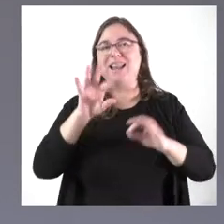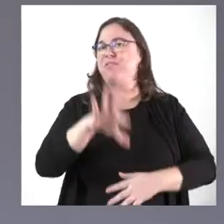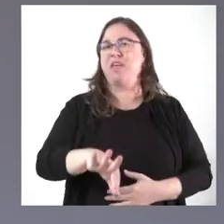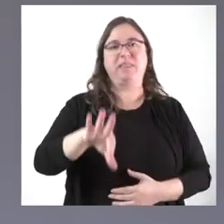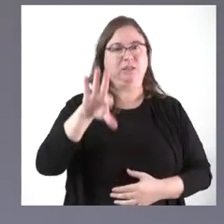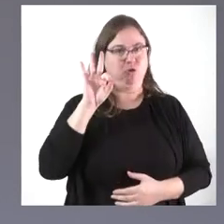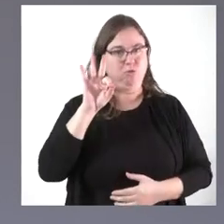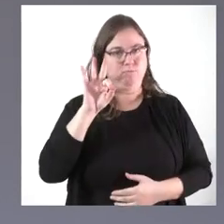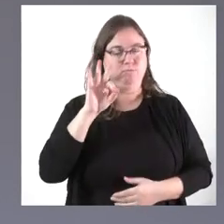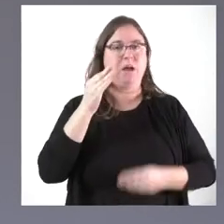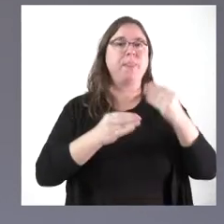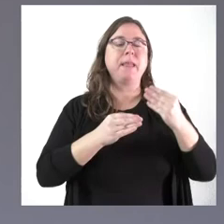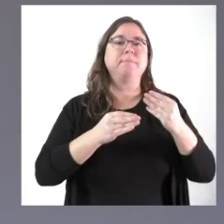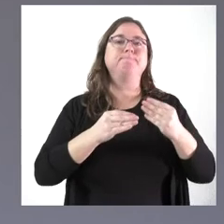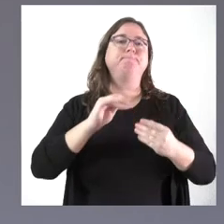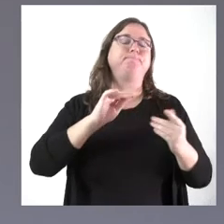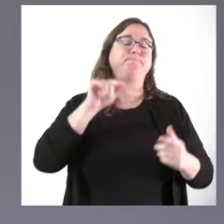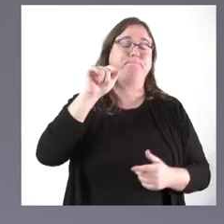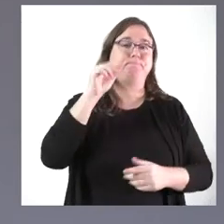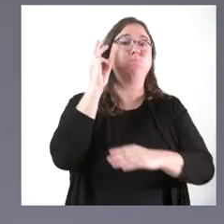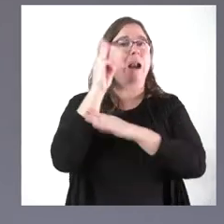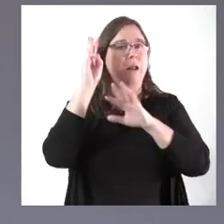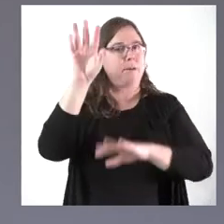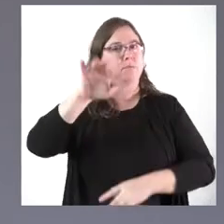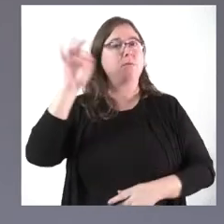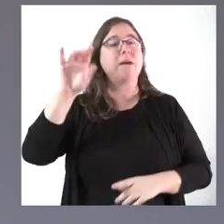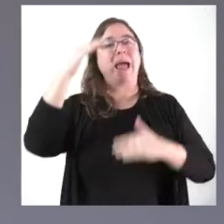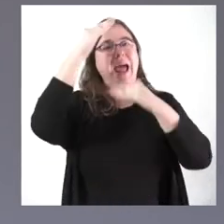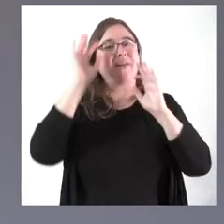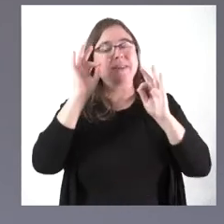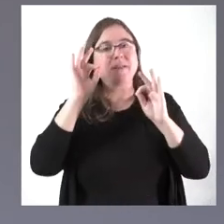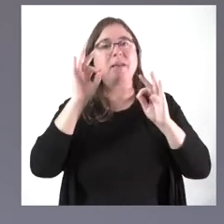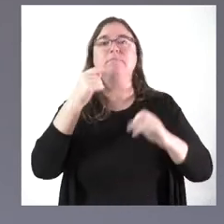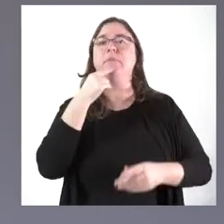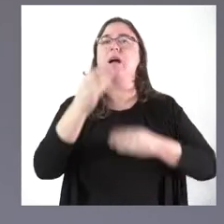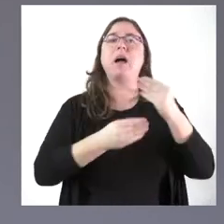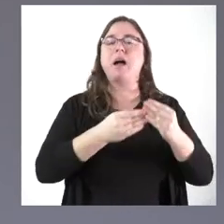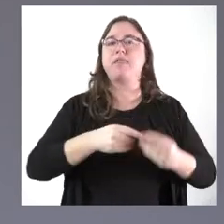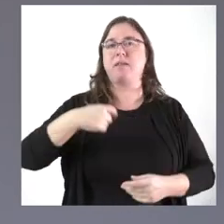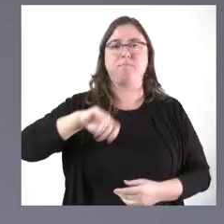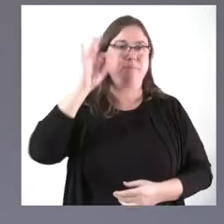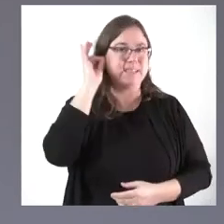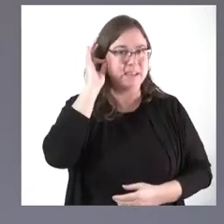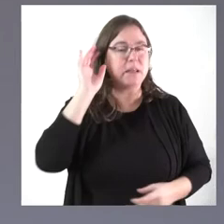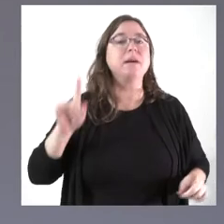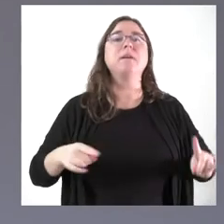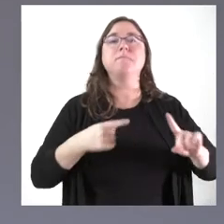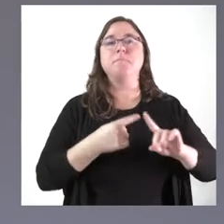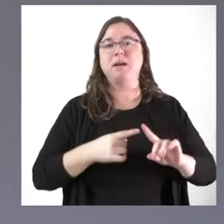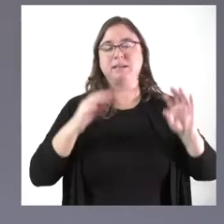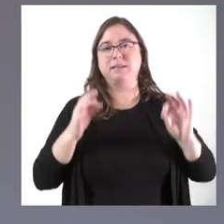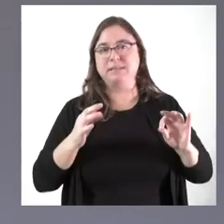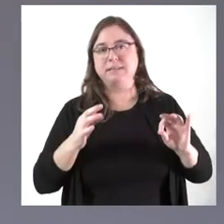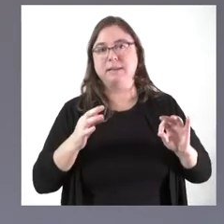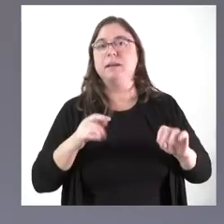ha tomado el parlamento europeo por una muy amplia mayoría que atienda las indicaciones de la propia presidenta de la comisión y sobre todo que